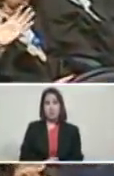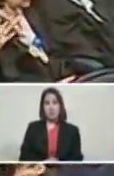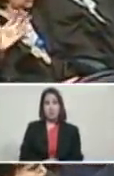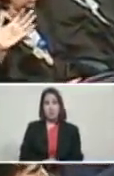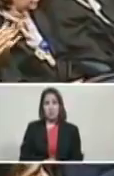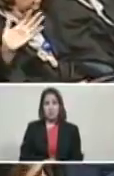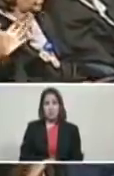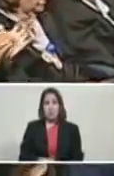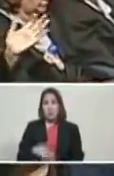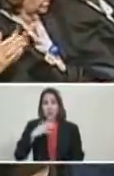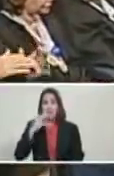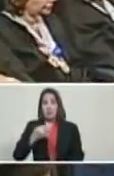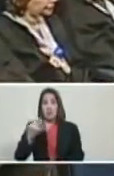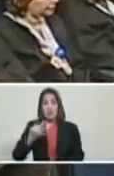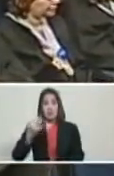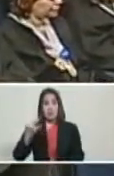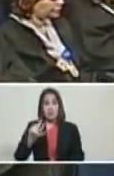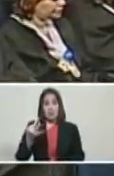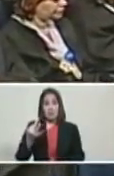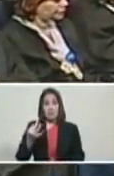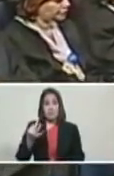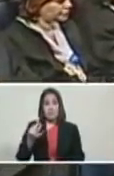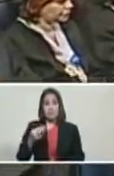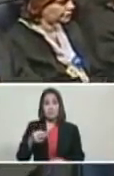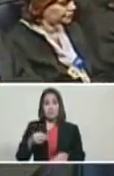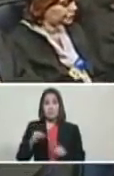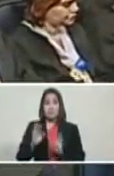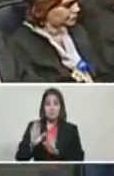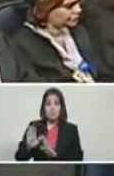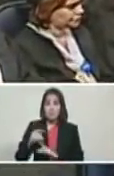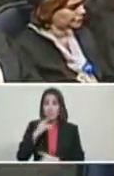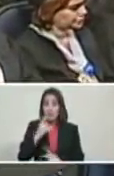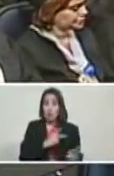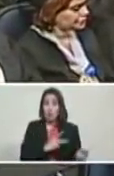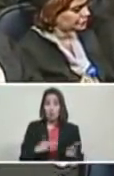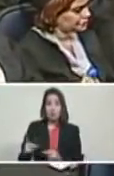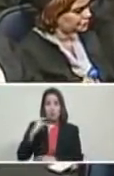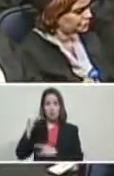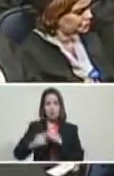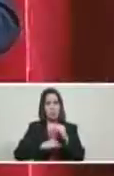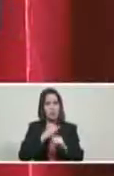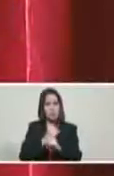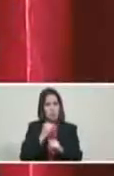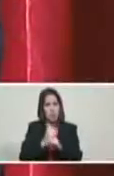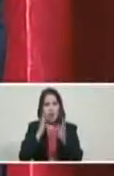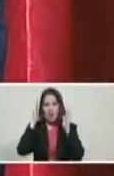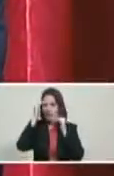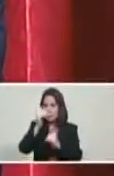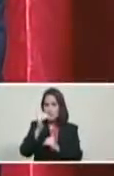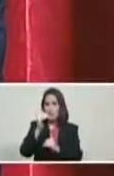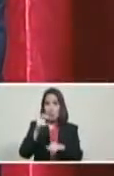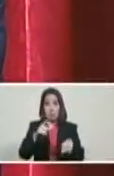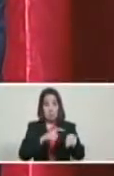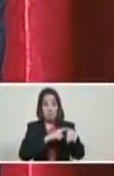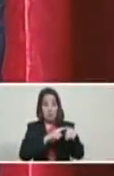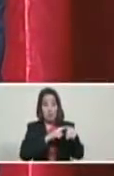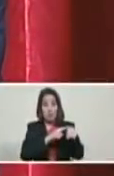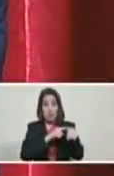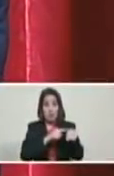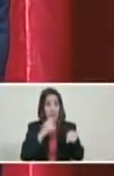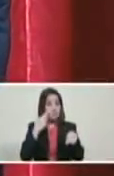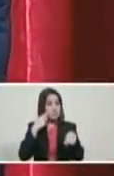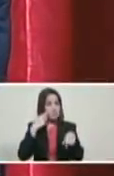Somos de verdad. Así le digo yo a todos los invitados internacionales que atiendo. Miren, este colorcito que ustedes ven